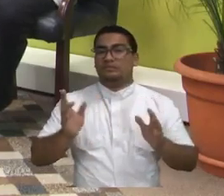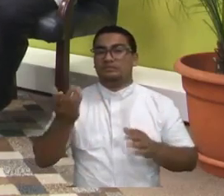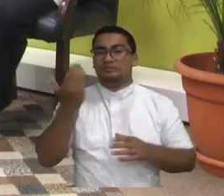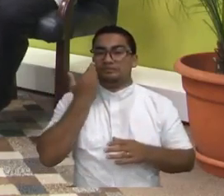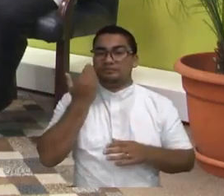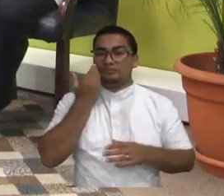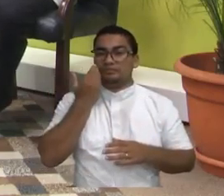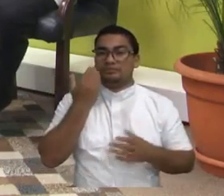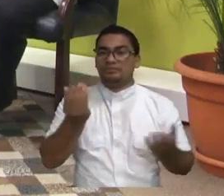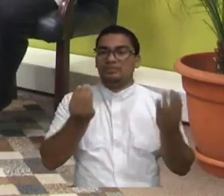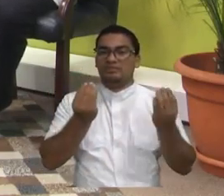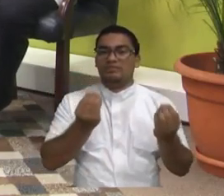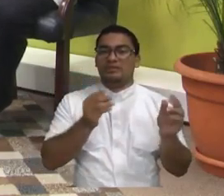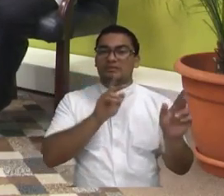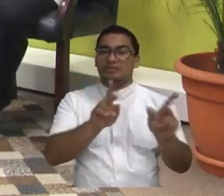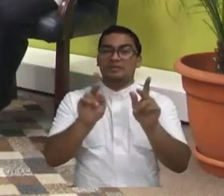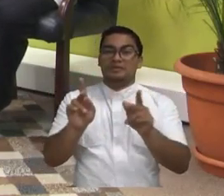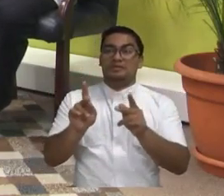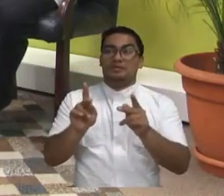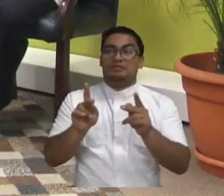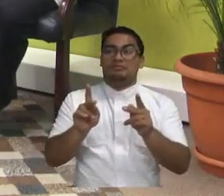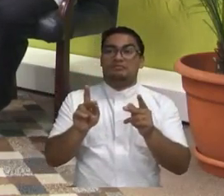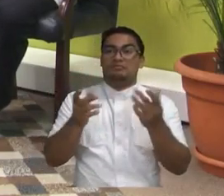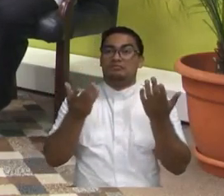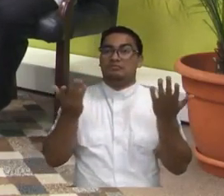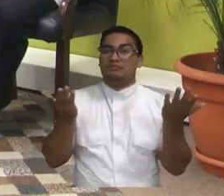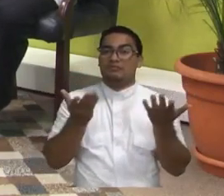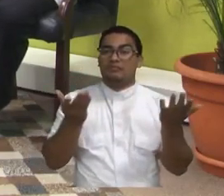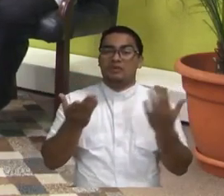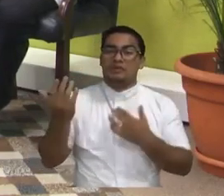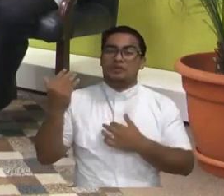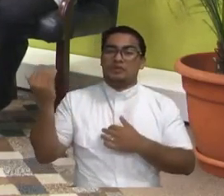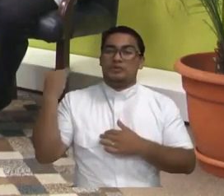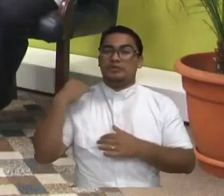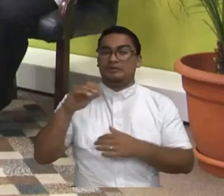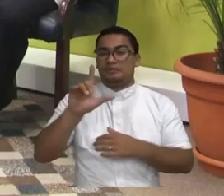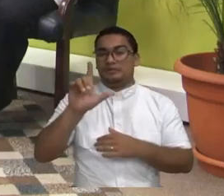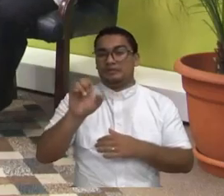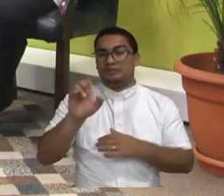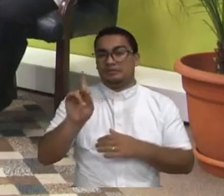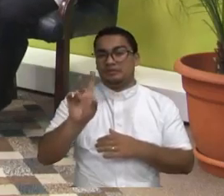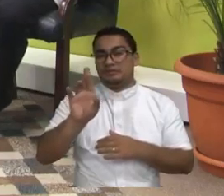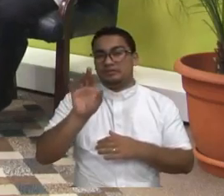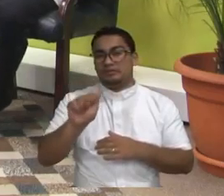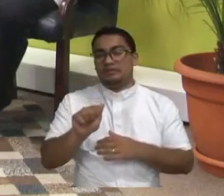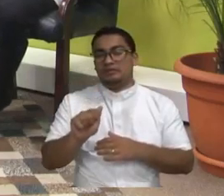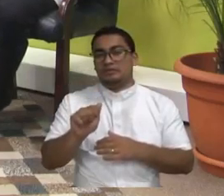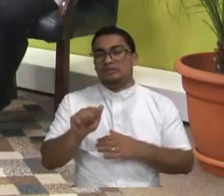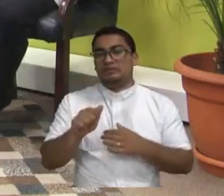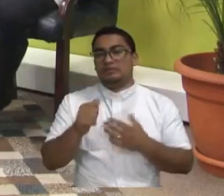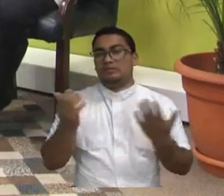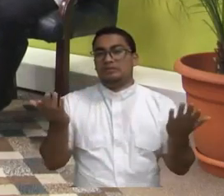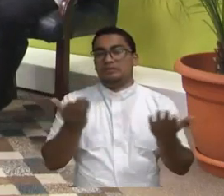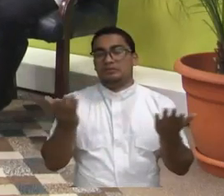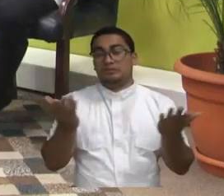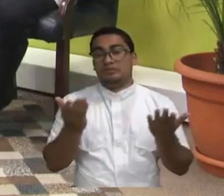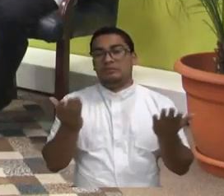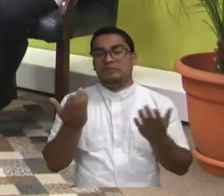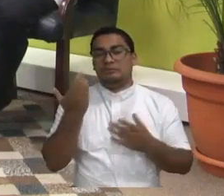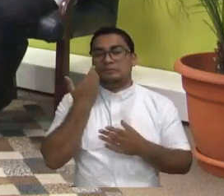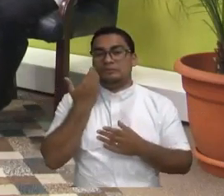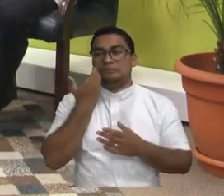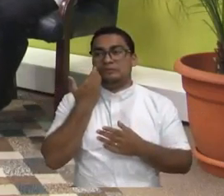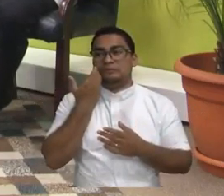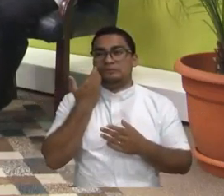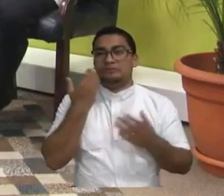que han mermado a nuestra población. Y en la época antigua era la lepra, ¿ya? Y no solamente tenía una connotación, una enfermedad, sino que